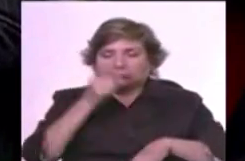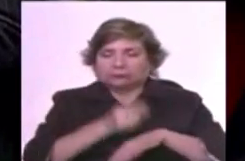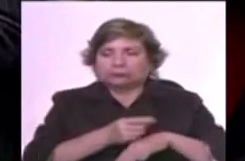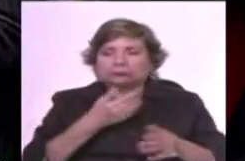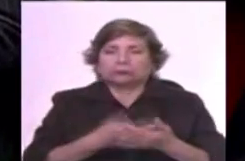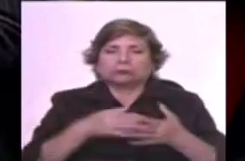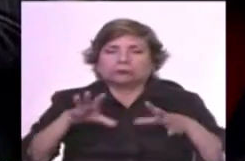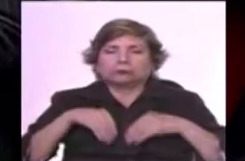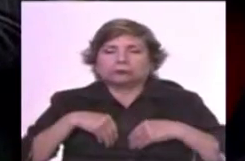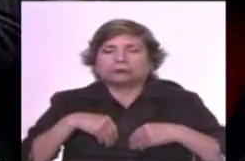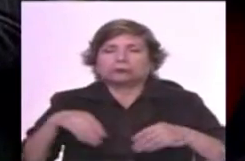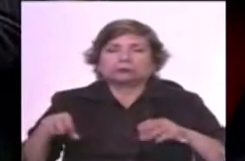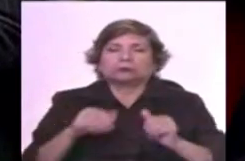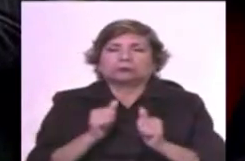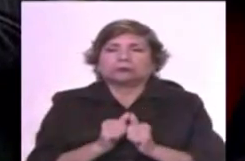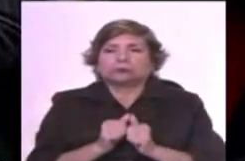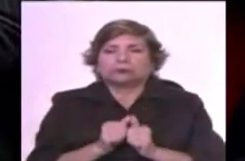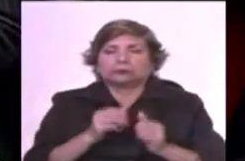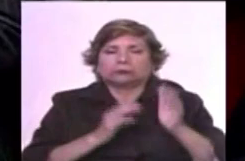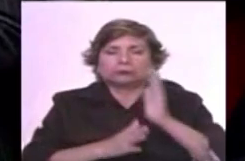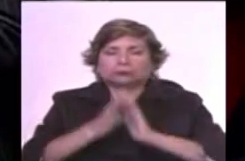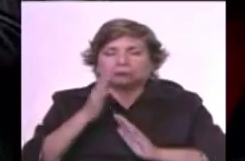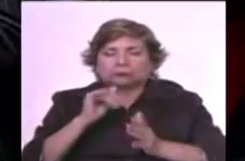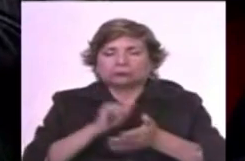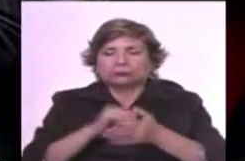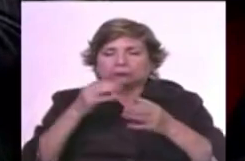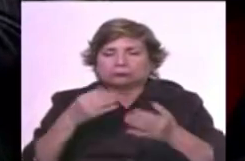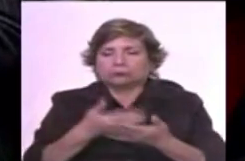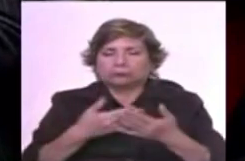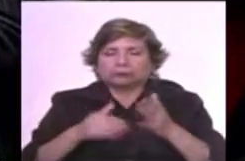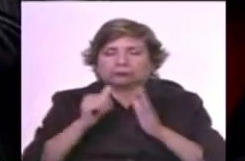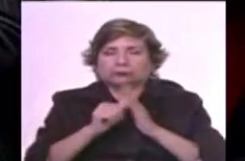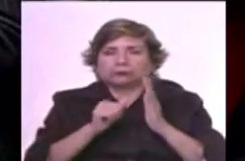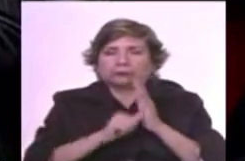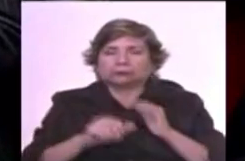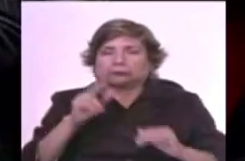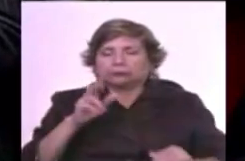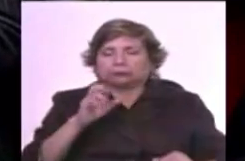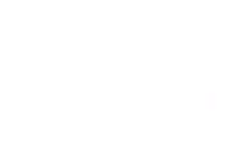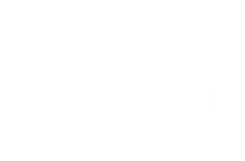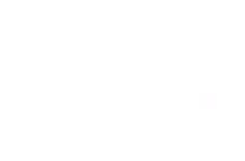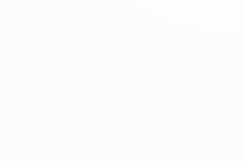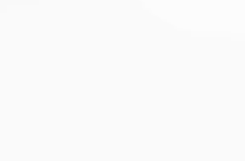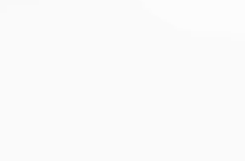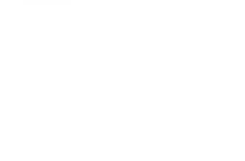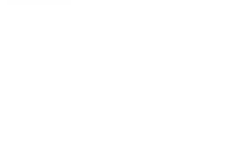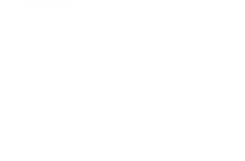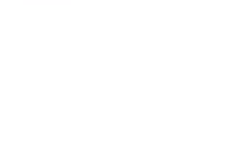el panorama que tenemos en estos momentos desde el Congreso de la República. Exitoso en Lima 95.5.